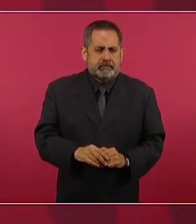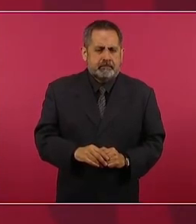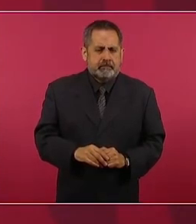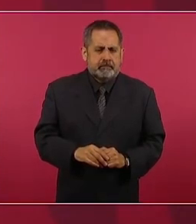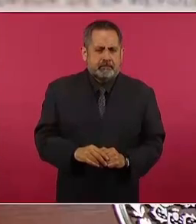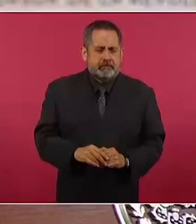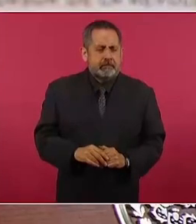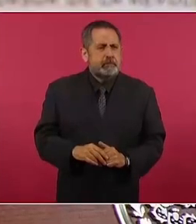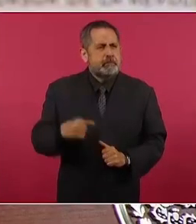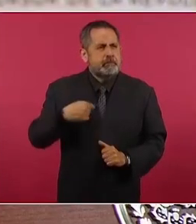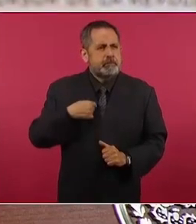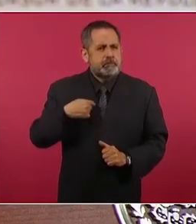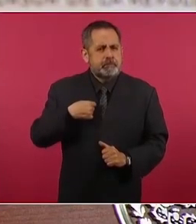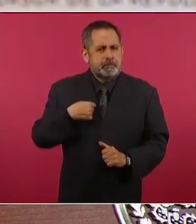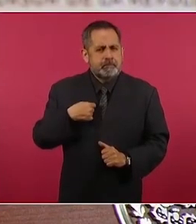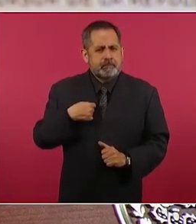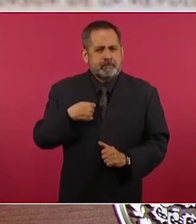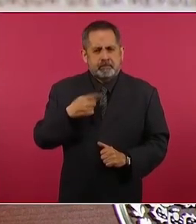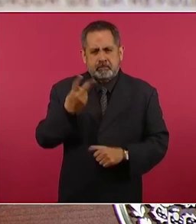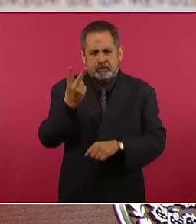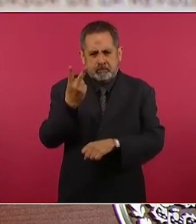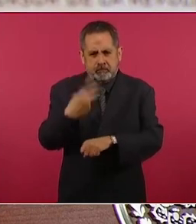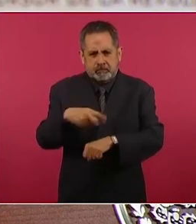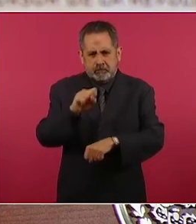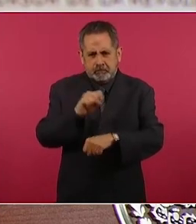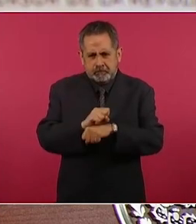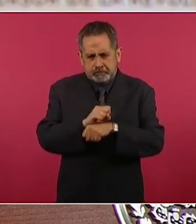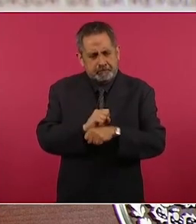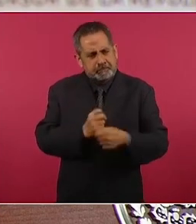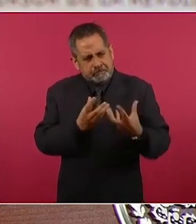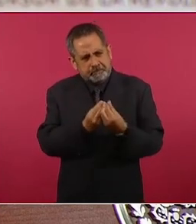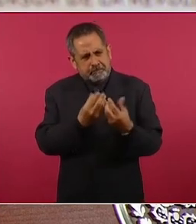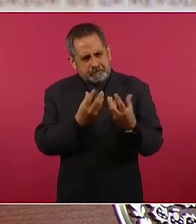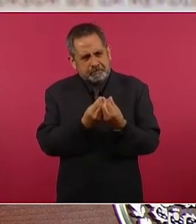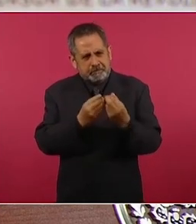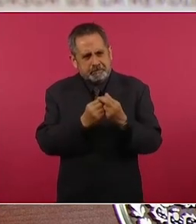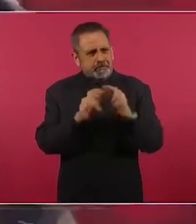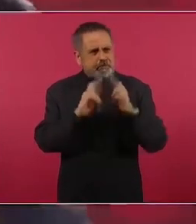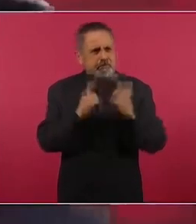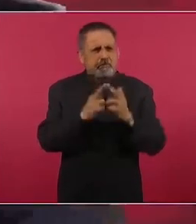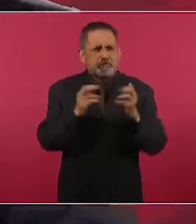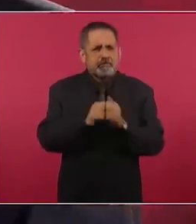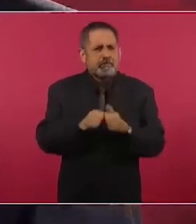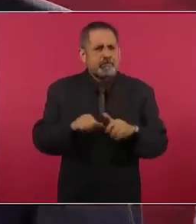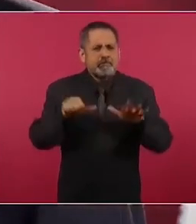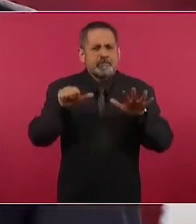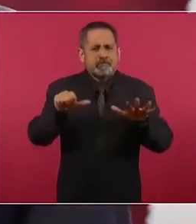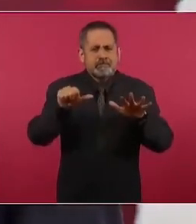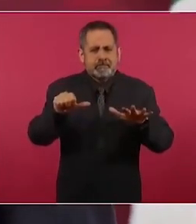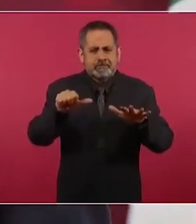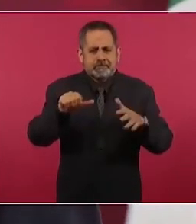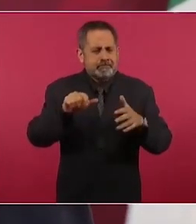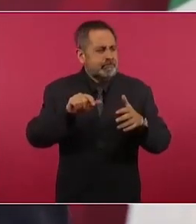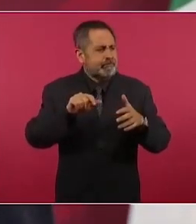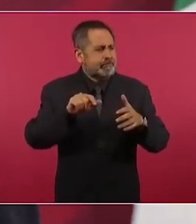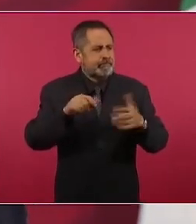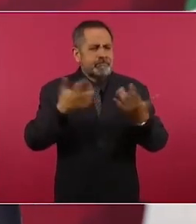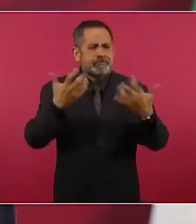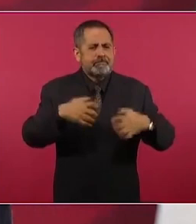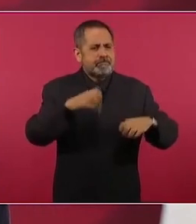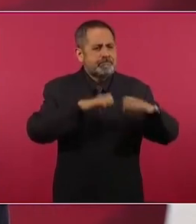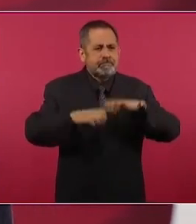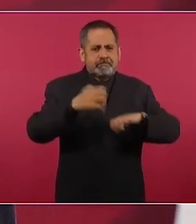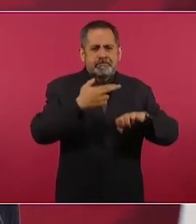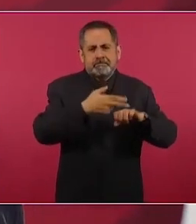Me reuní 2 semanas con 16 empresas estadounidenses